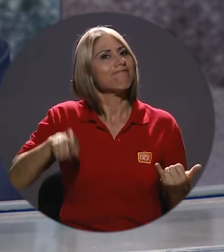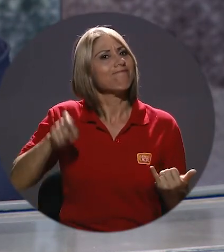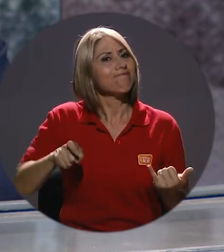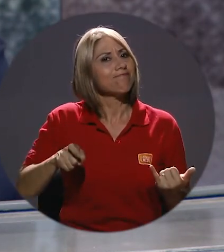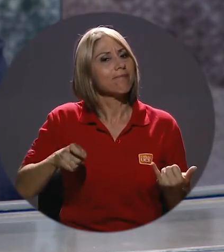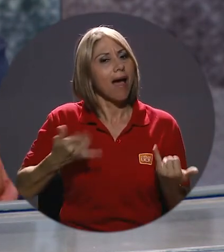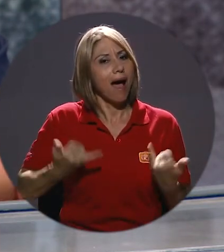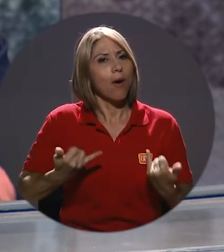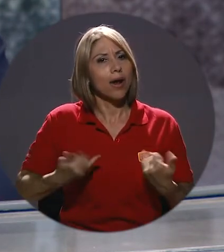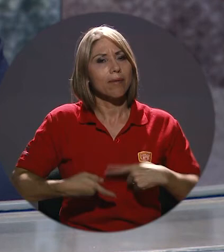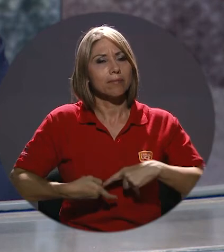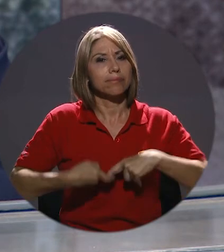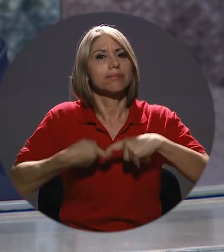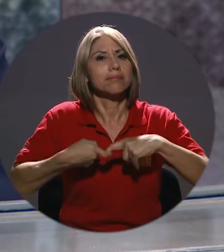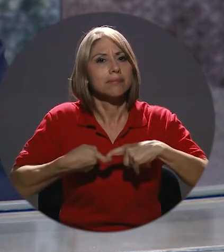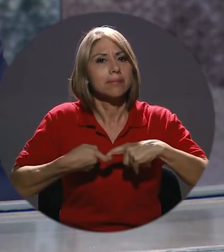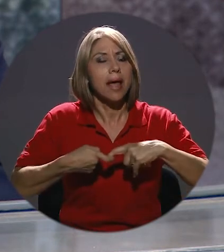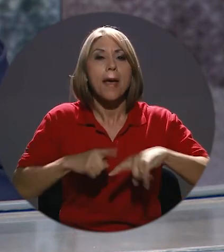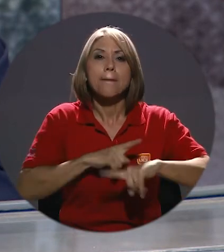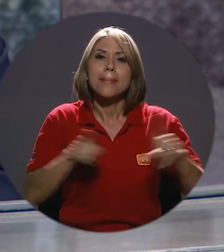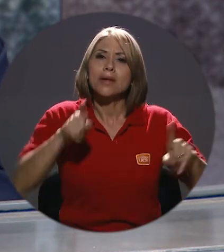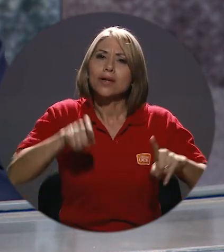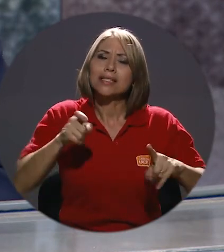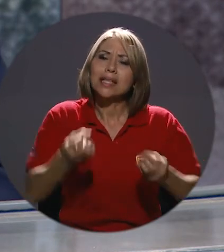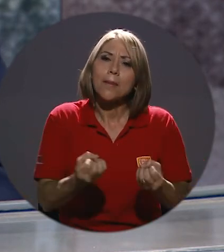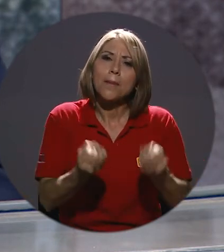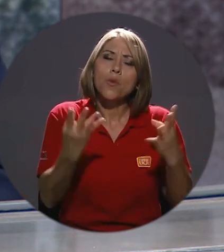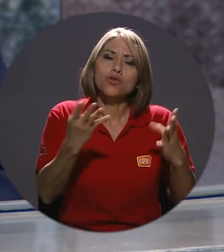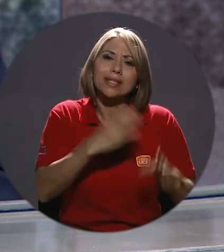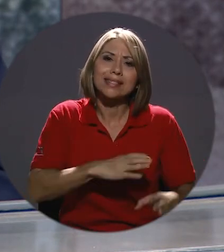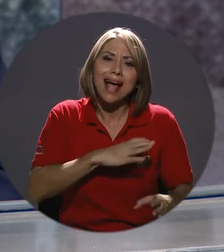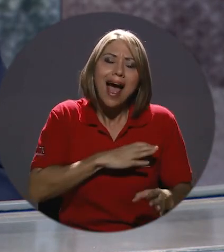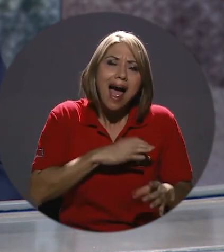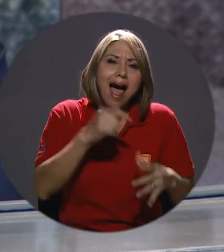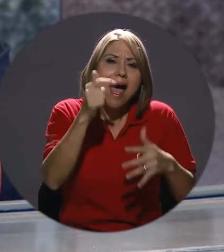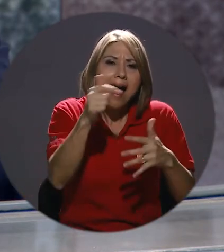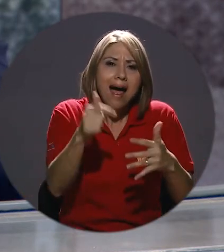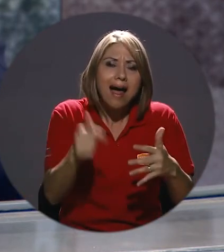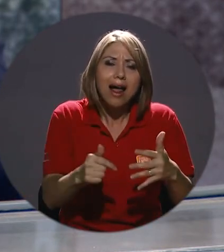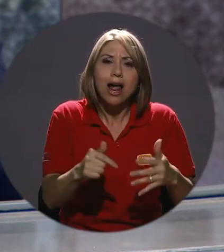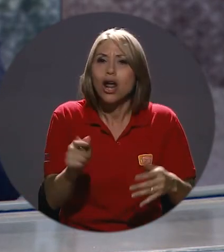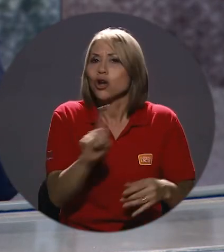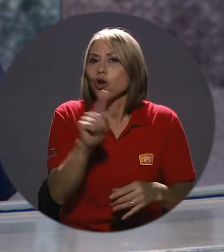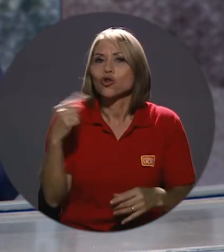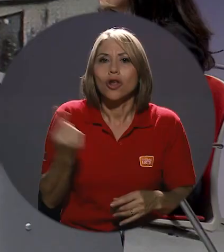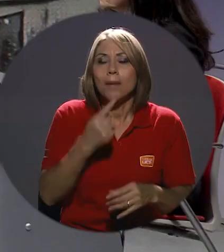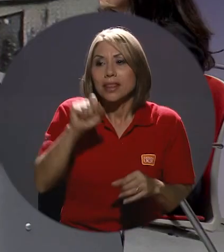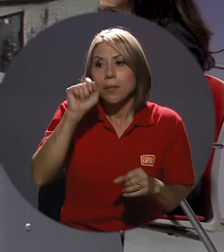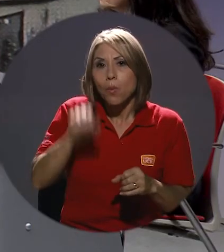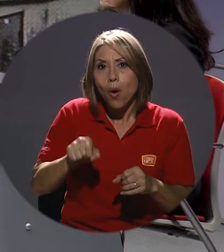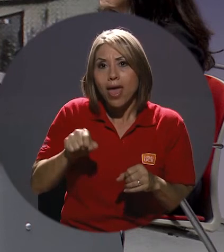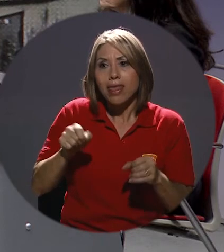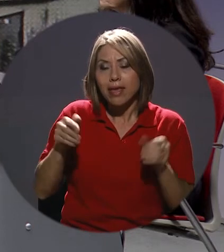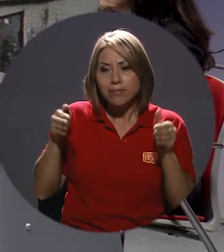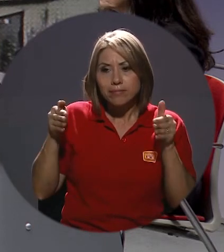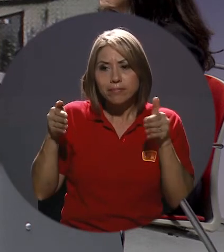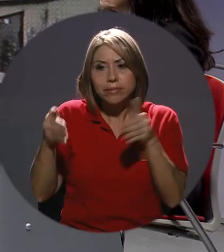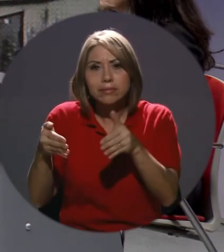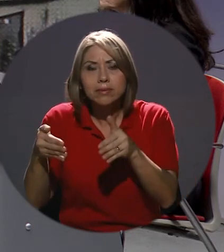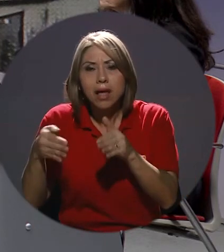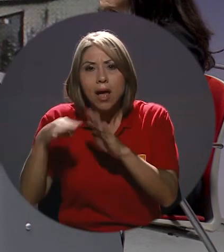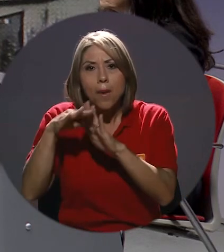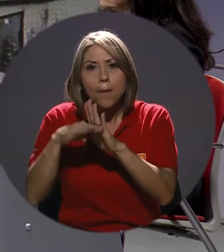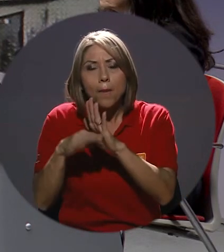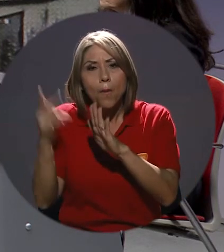que, es multifactorial, ¿verdad? O sea, no puede ser desde solo de un lado, de